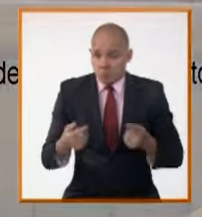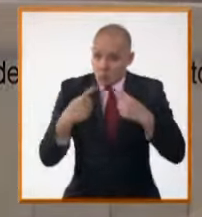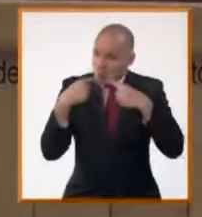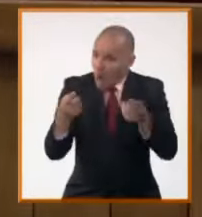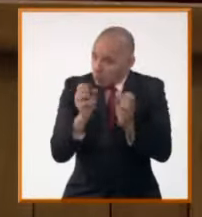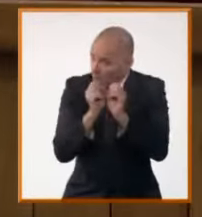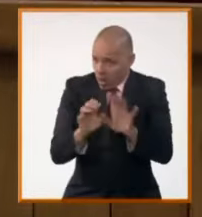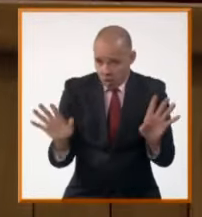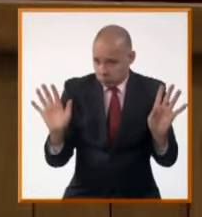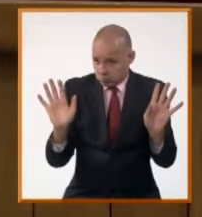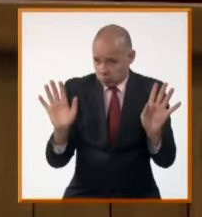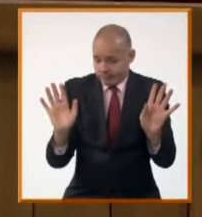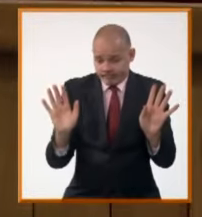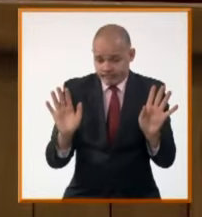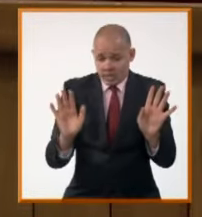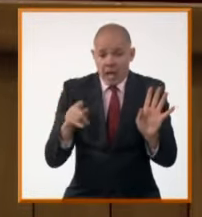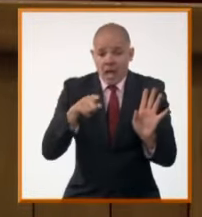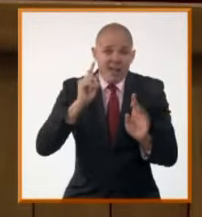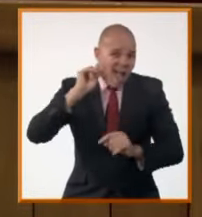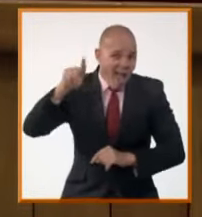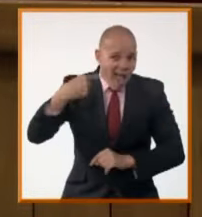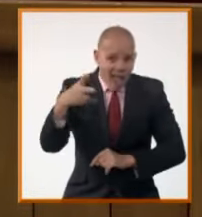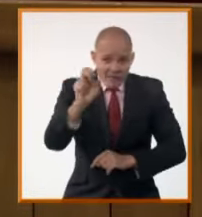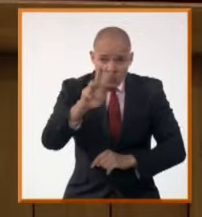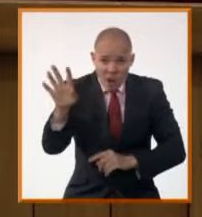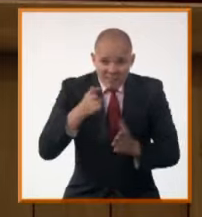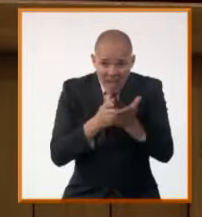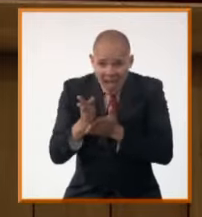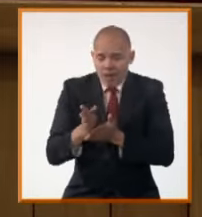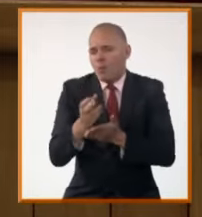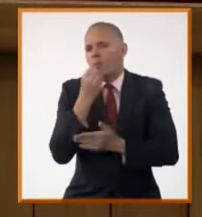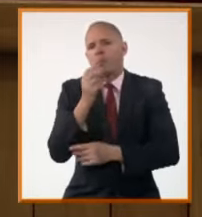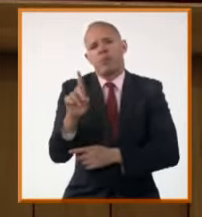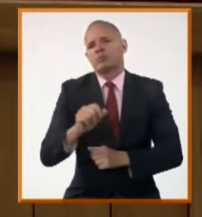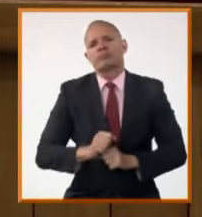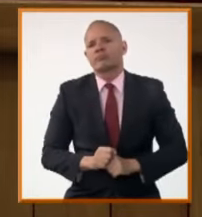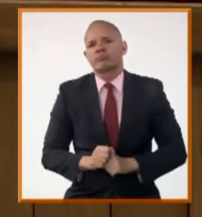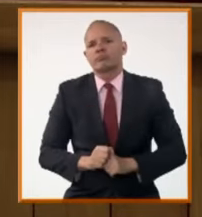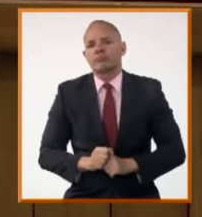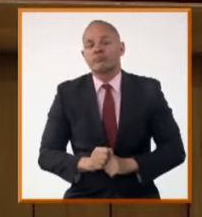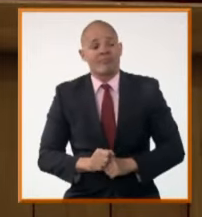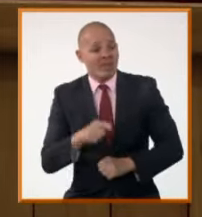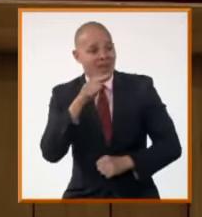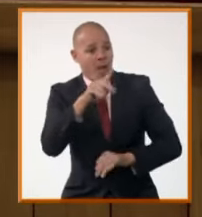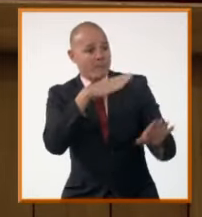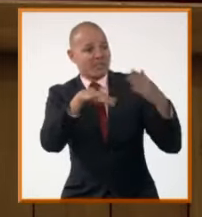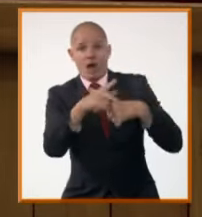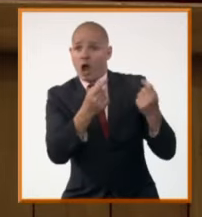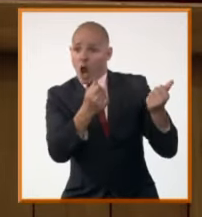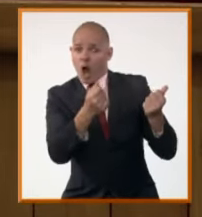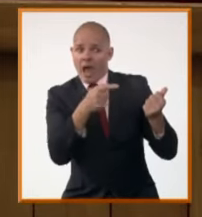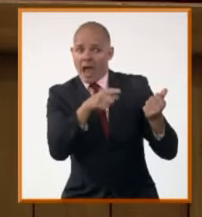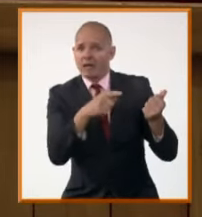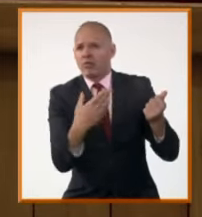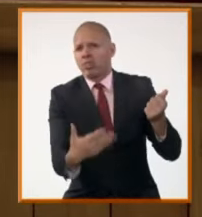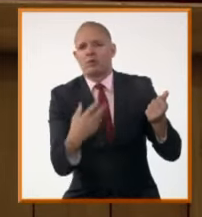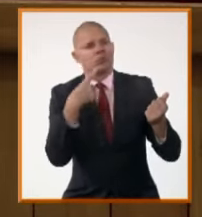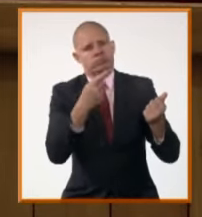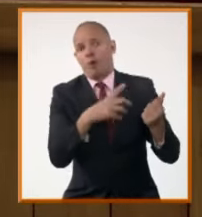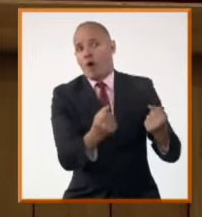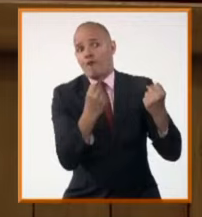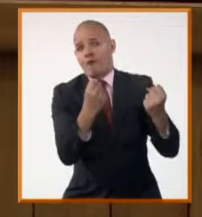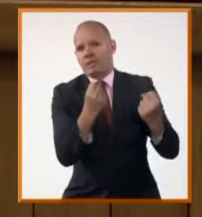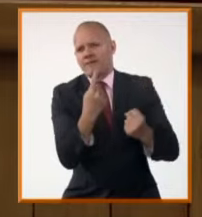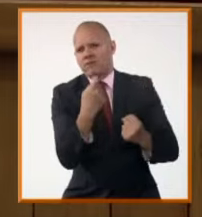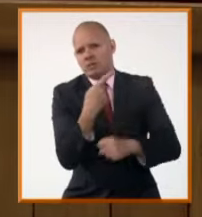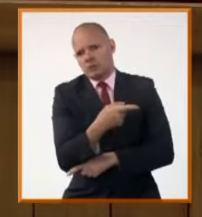tenemos que transformar en el 2024. Necesitamos un Ministerio de Economía más fortalecido, que ejerza la función, incluso tenemos